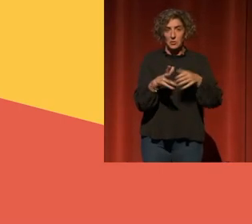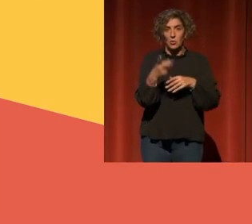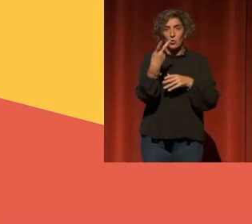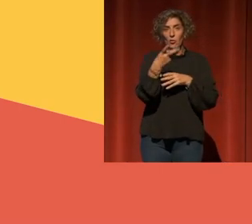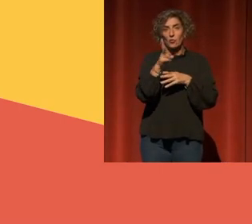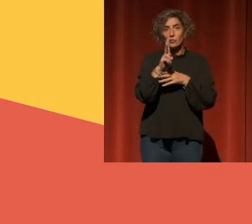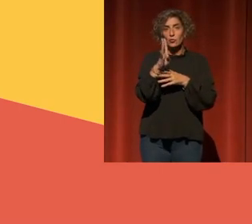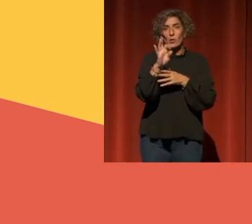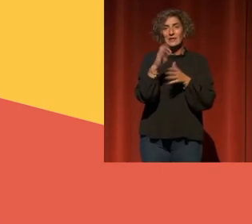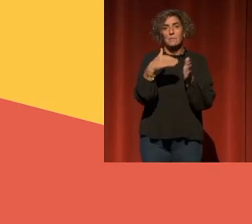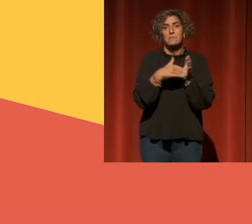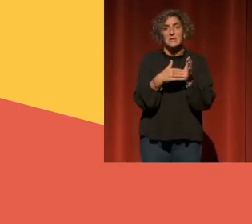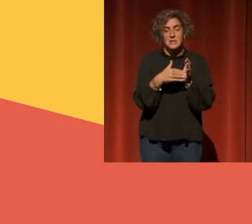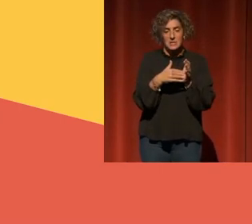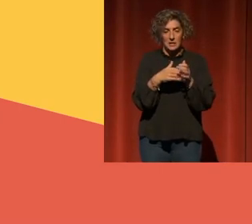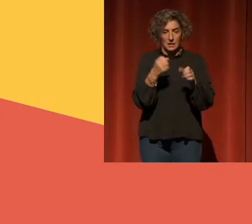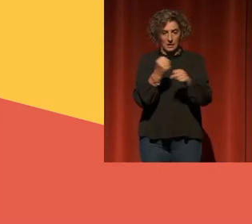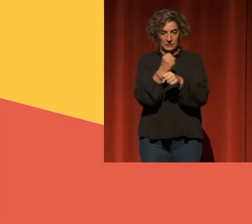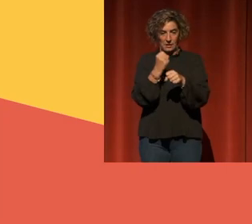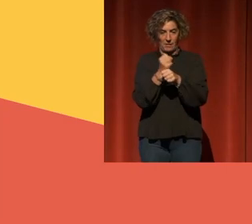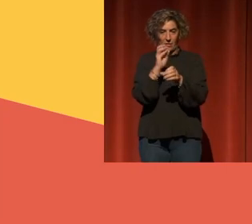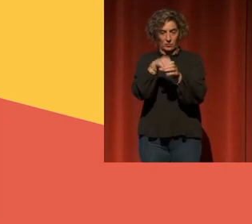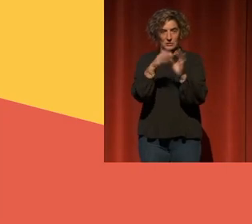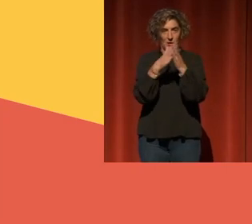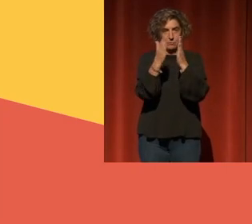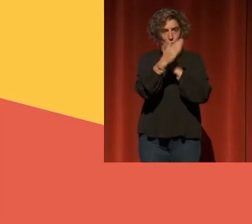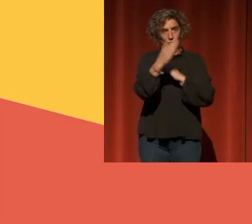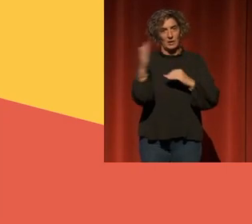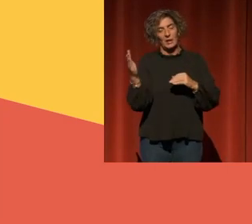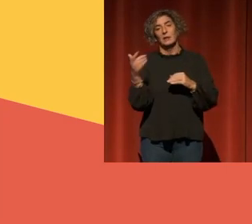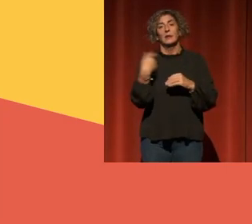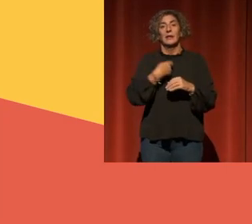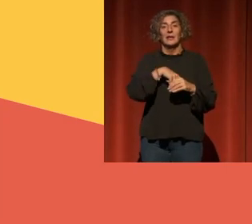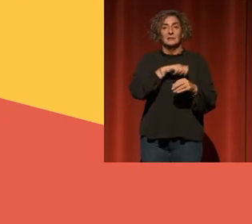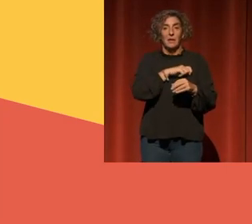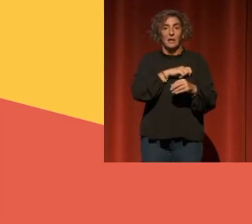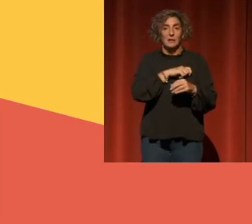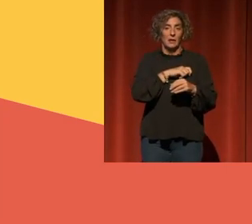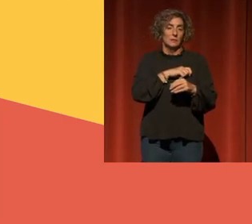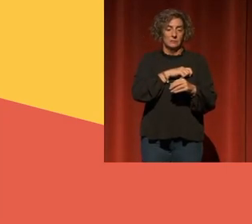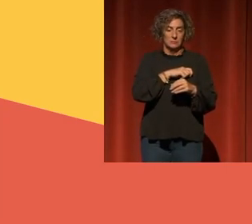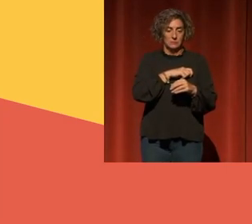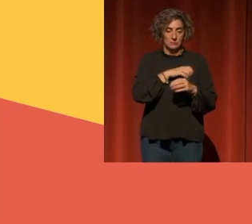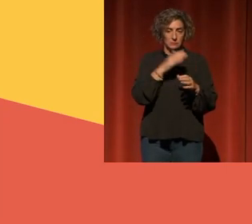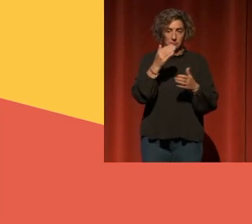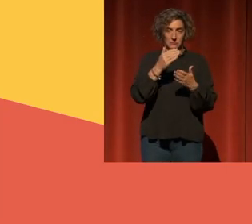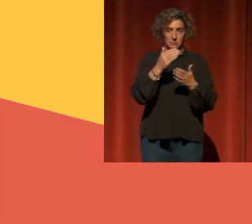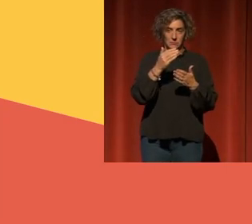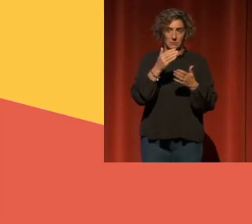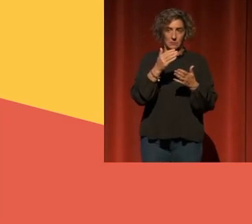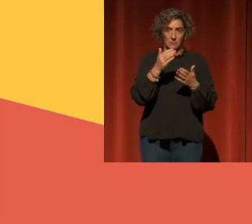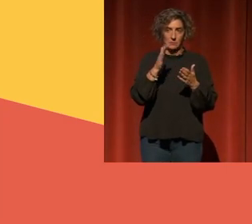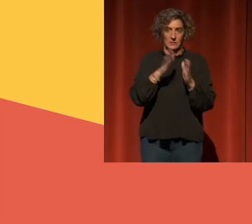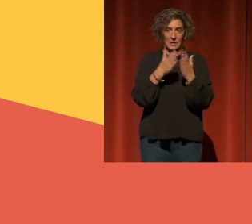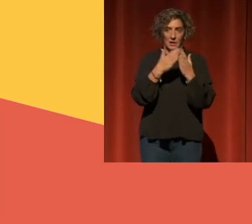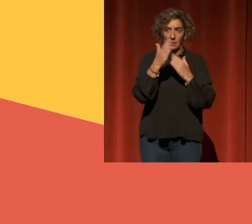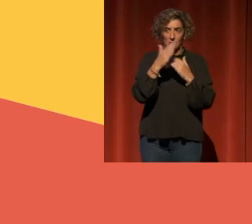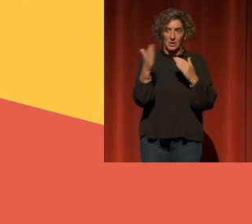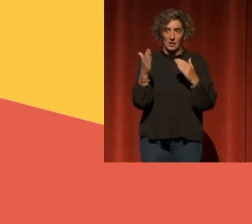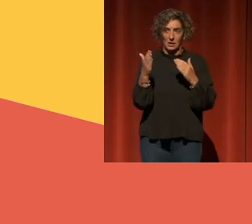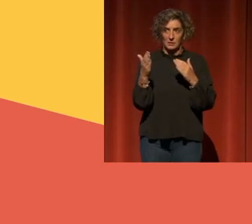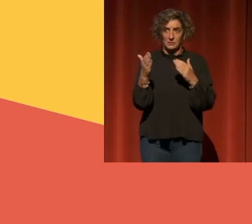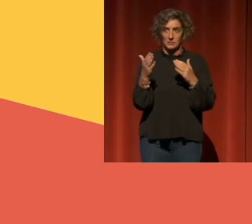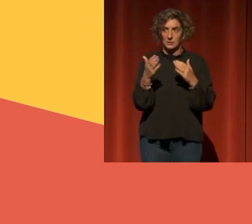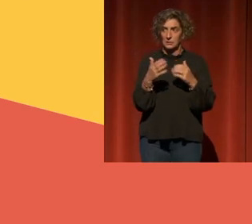240.000 trabajadores en bibliotecas distingamos en España bueno los bibliotecarios tienen la profesión bibliotecaria porque ya